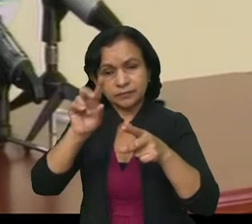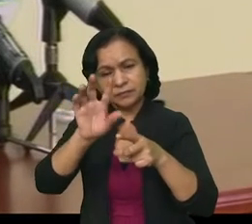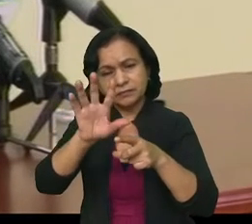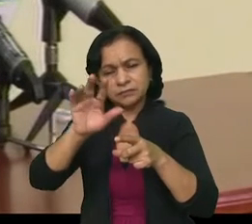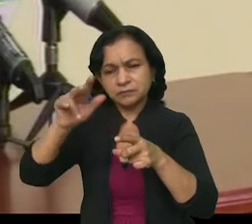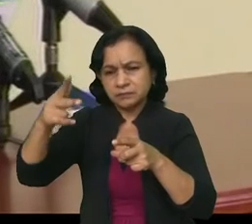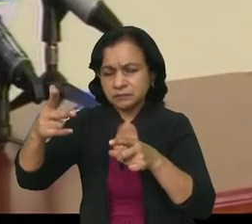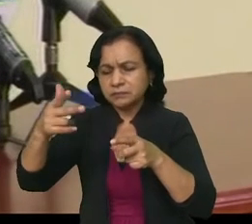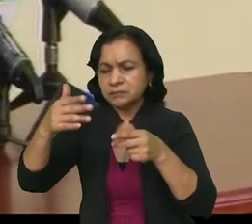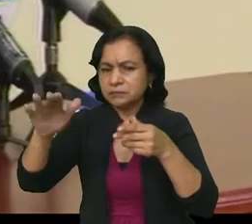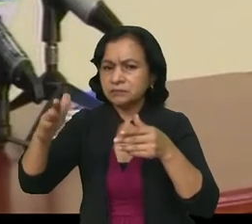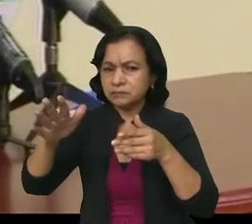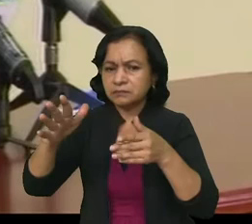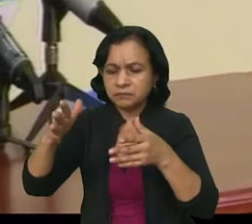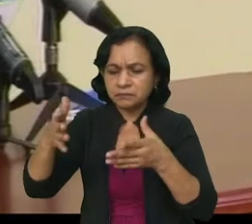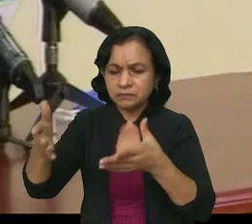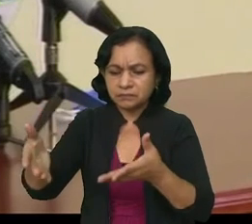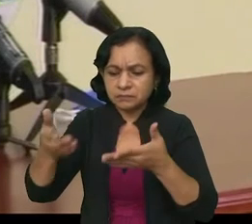58 centímetros de longitud.